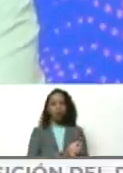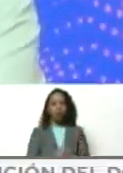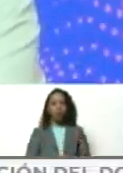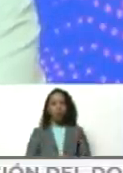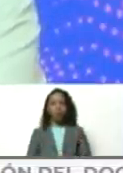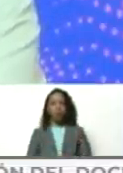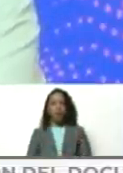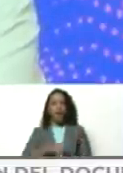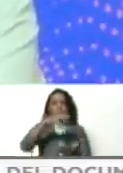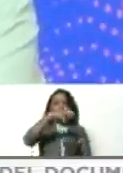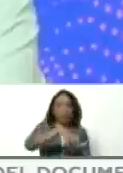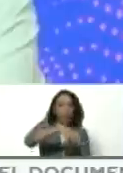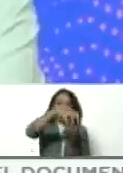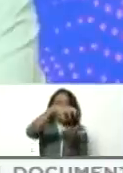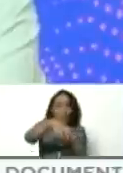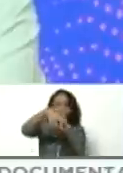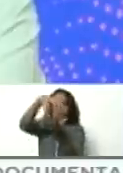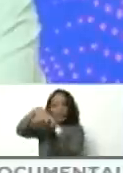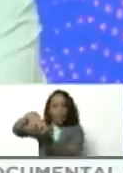Estado por estado.